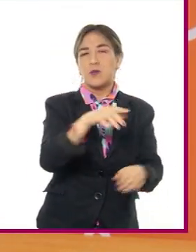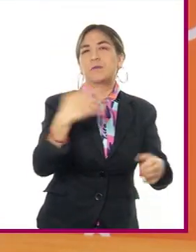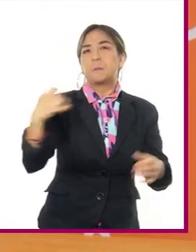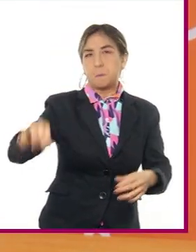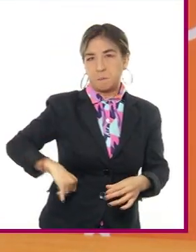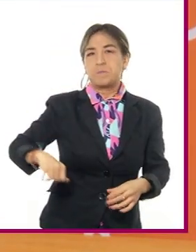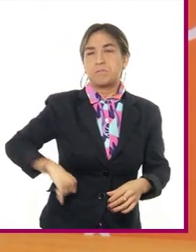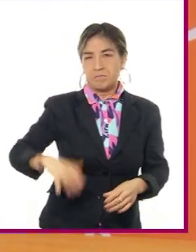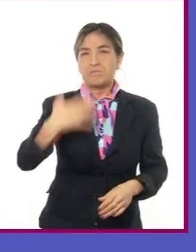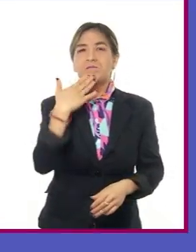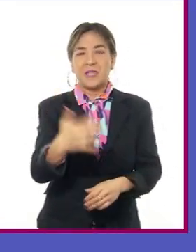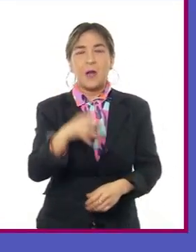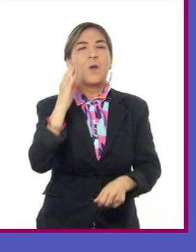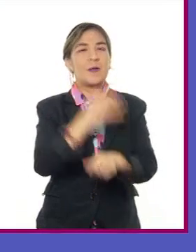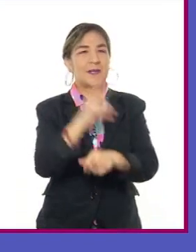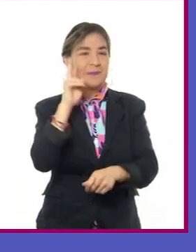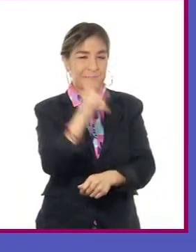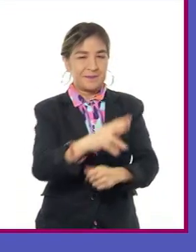tema. Veamos.